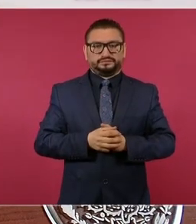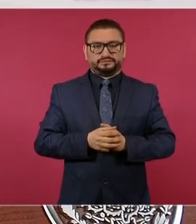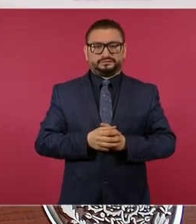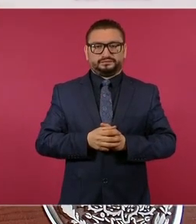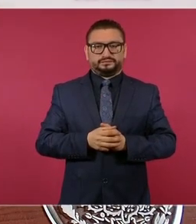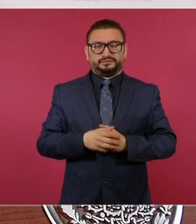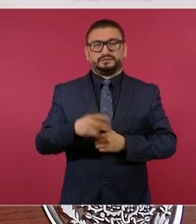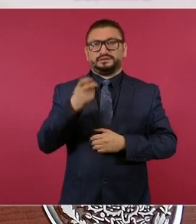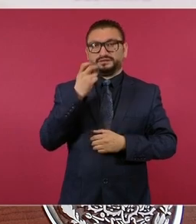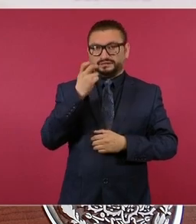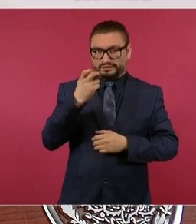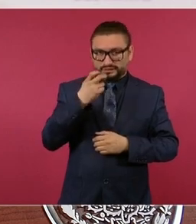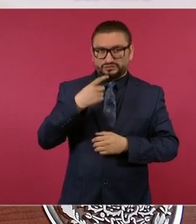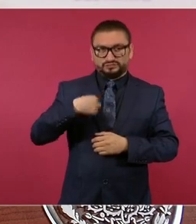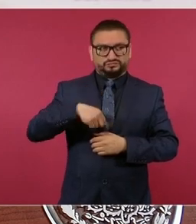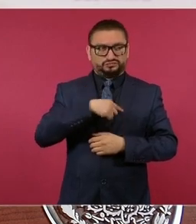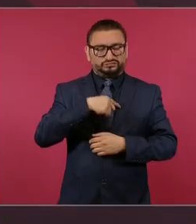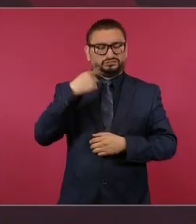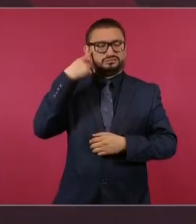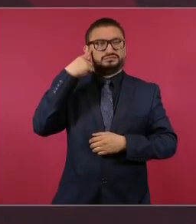Y eso consideramos nosotros